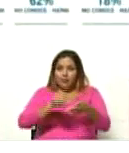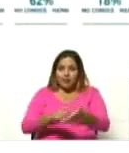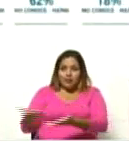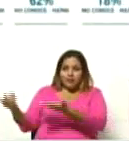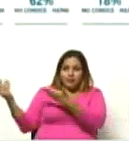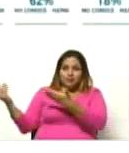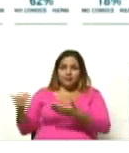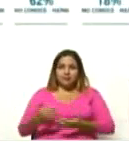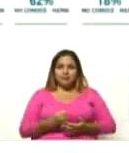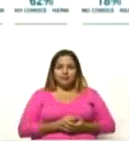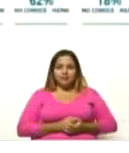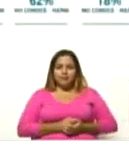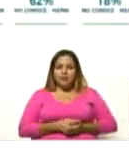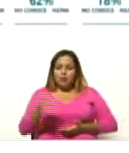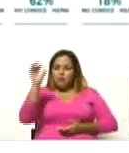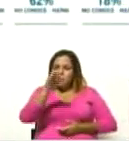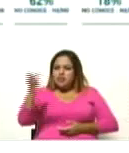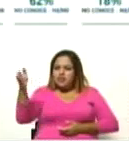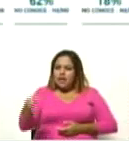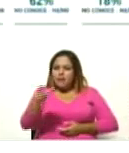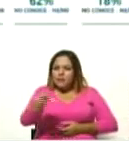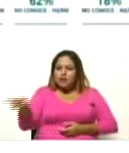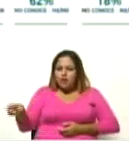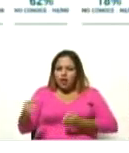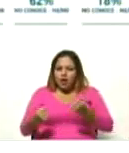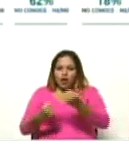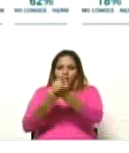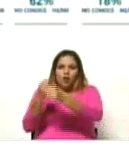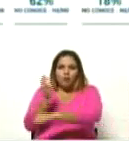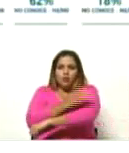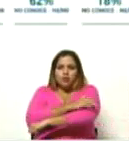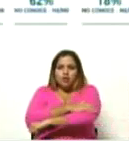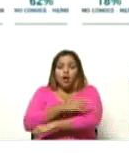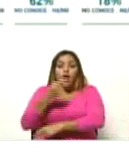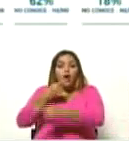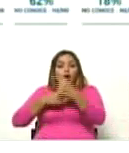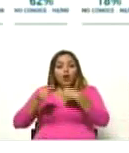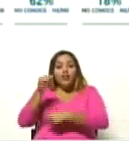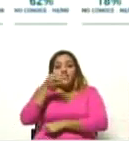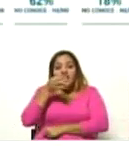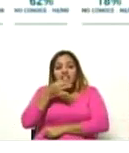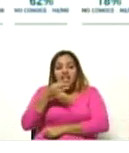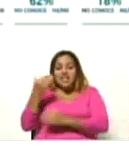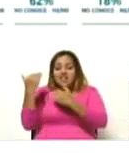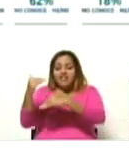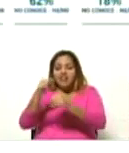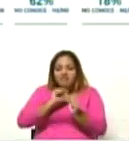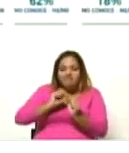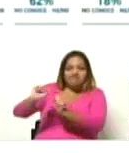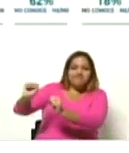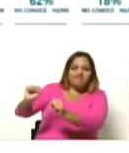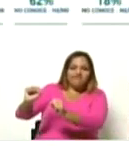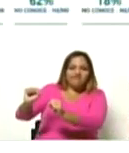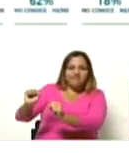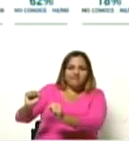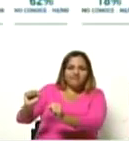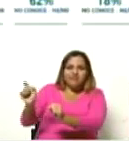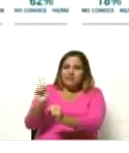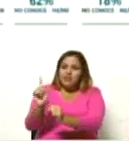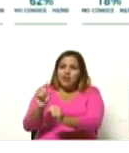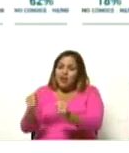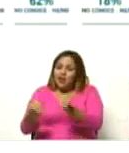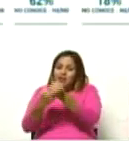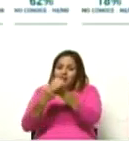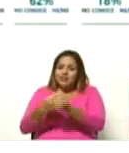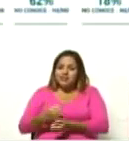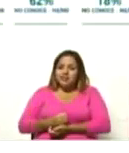picando. Ranking de los dirigentes de la oposición. Voy a aclarar algo. El color verde es el nivel de rechazo. Así que no se hagan falsas expectativas. Debería ser el rojo,